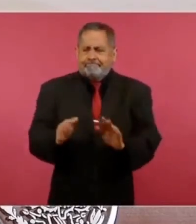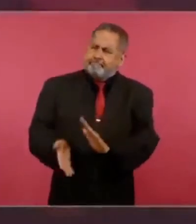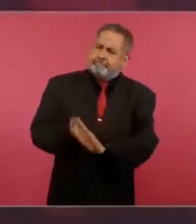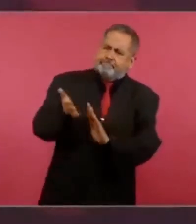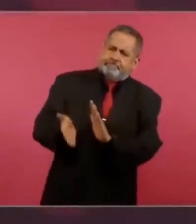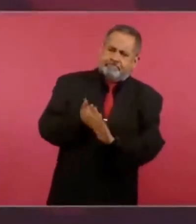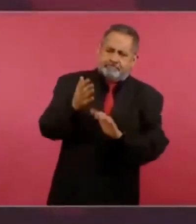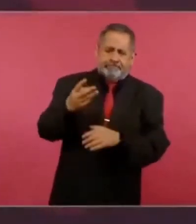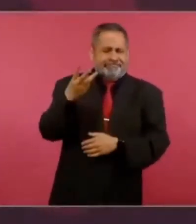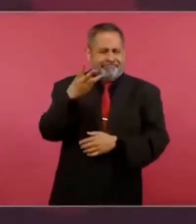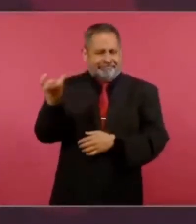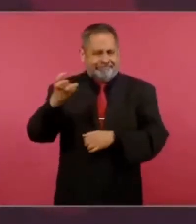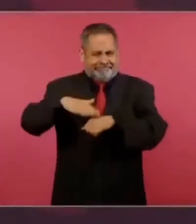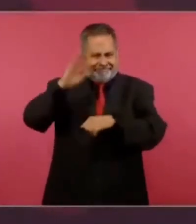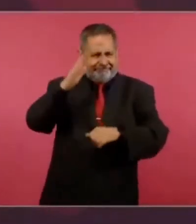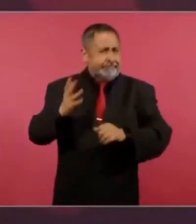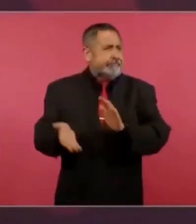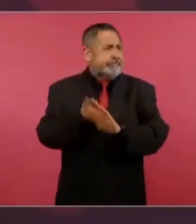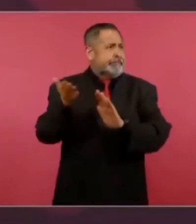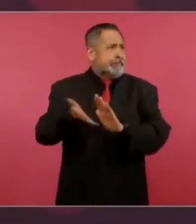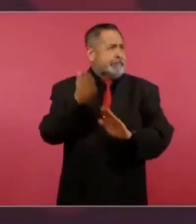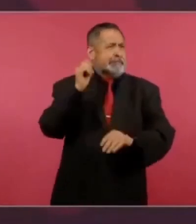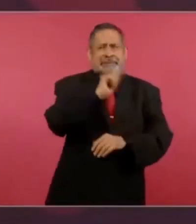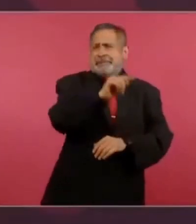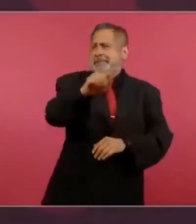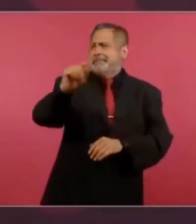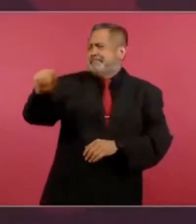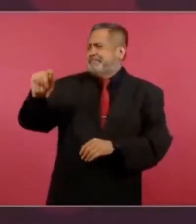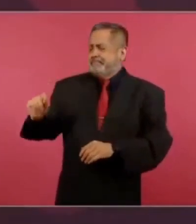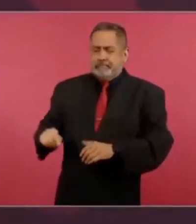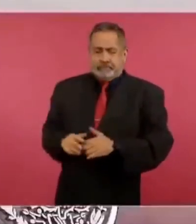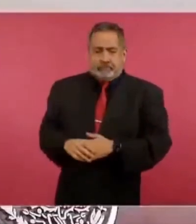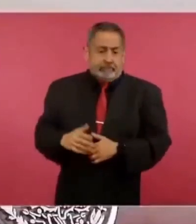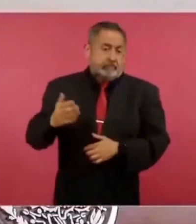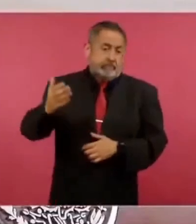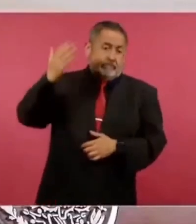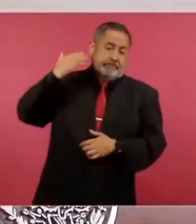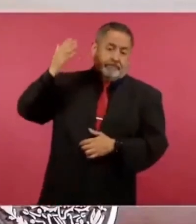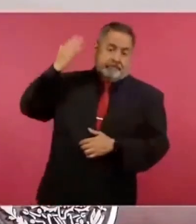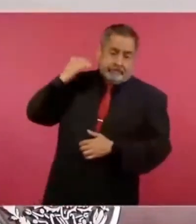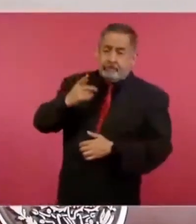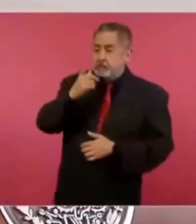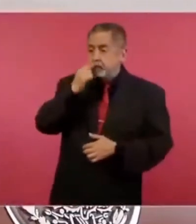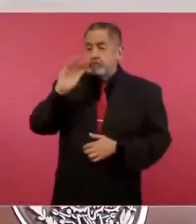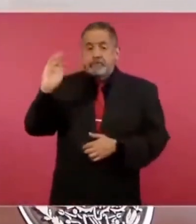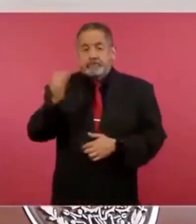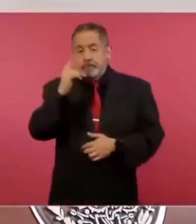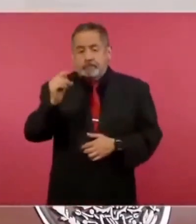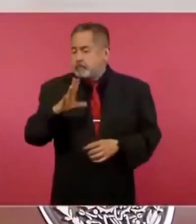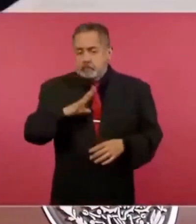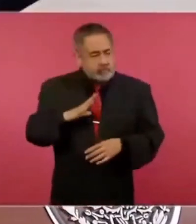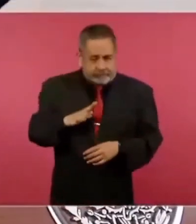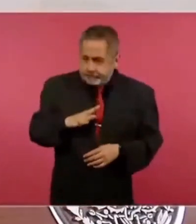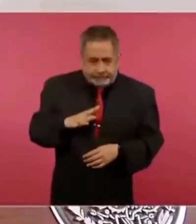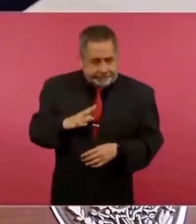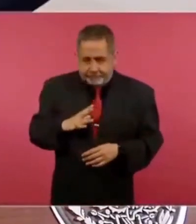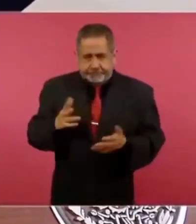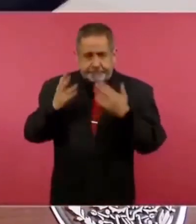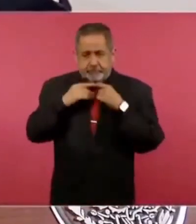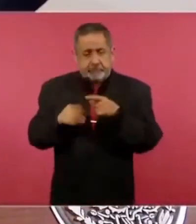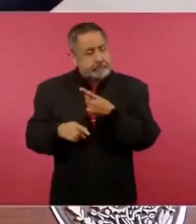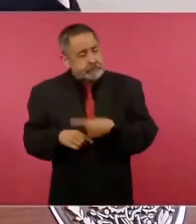Más de 300. Porque cuando existía la Policía Federal, los mandaban